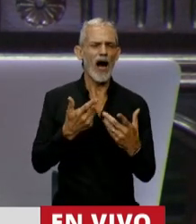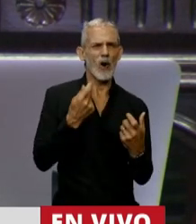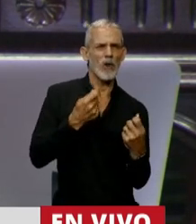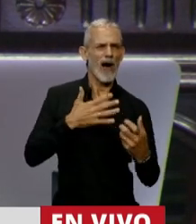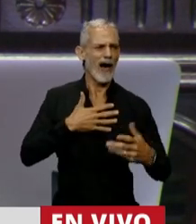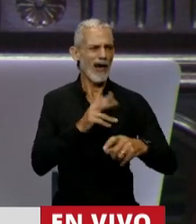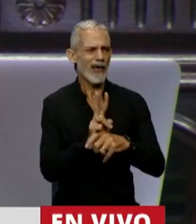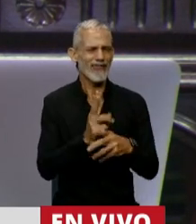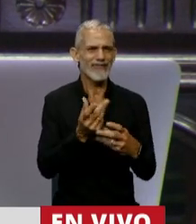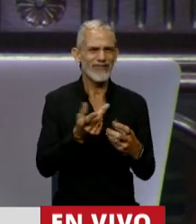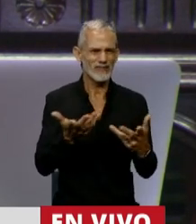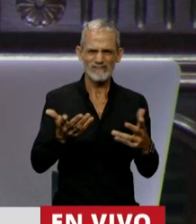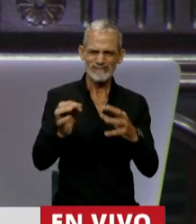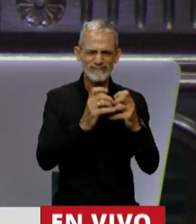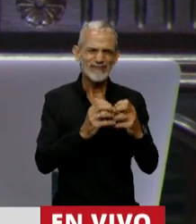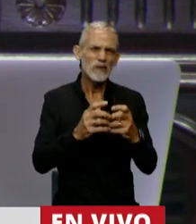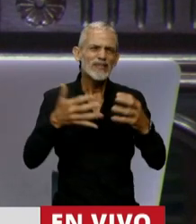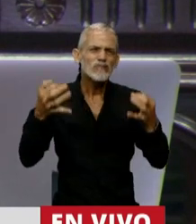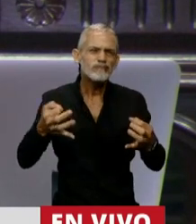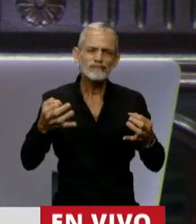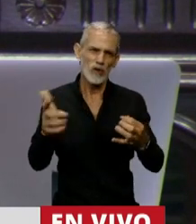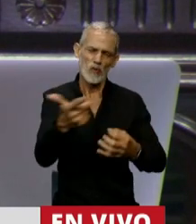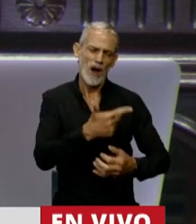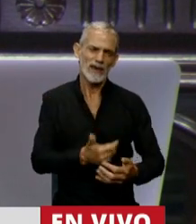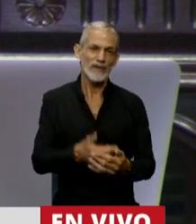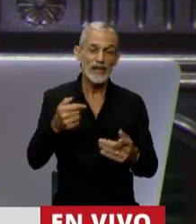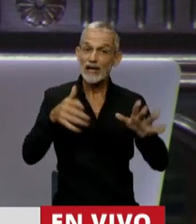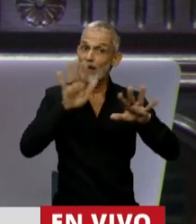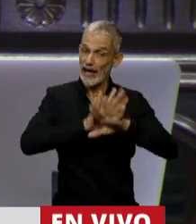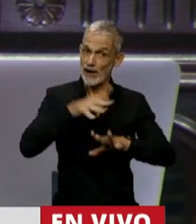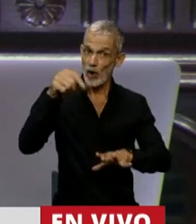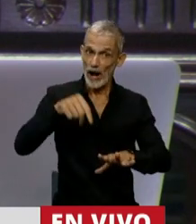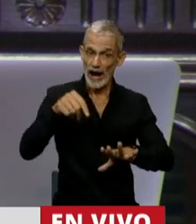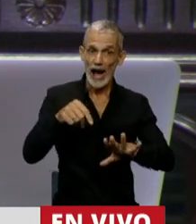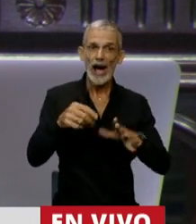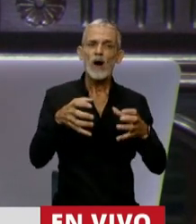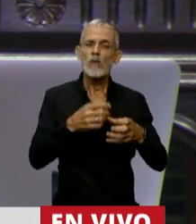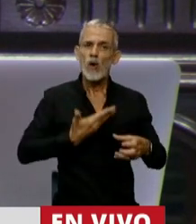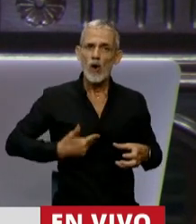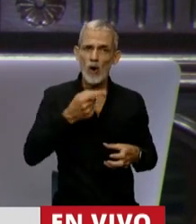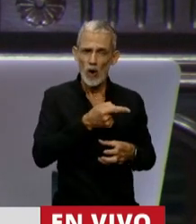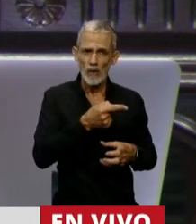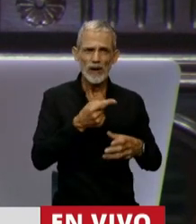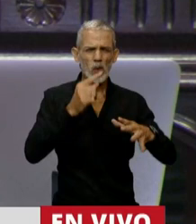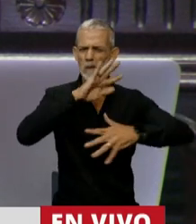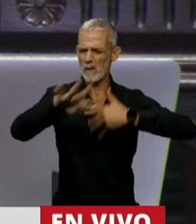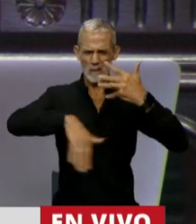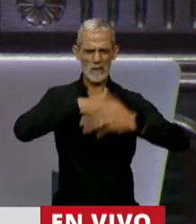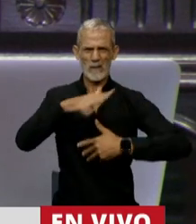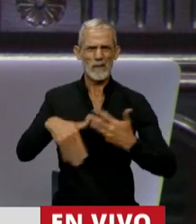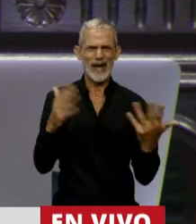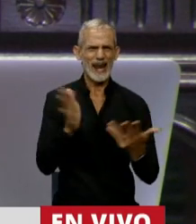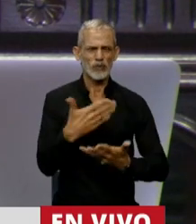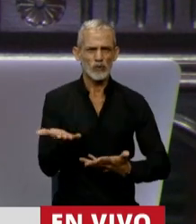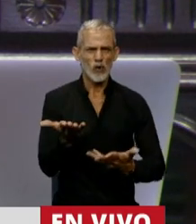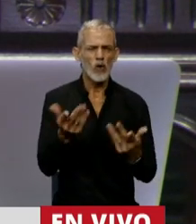debate serio como el que se tiene que dar. Acá hay un error conceptual que plantea el oficialismo mezclando todo, en